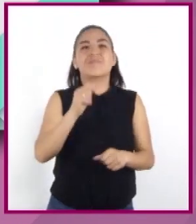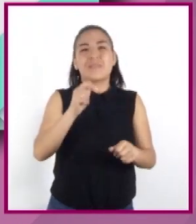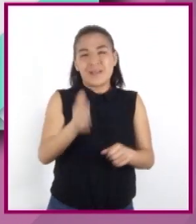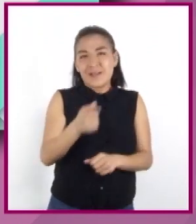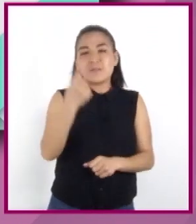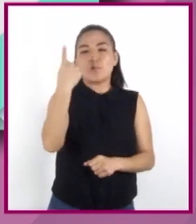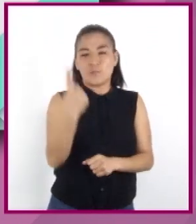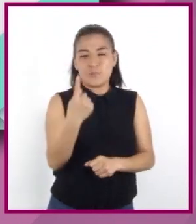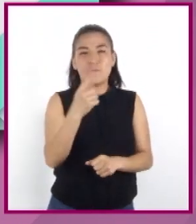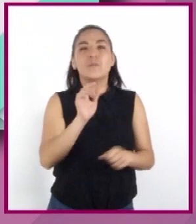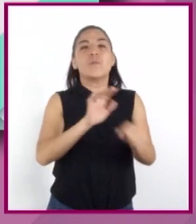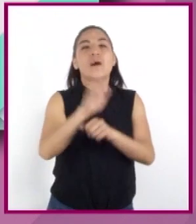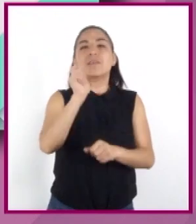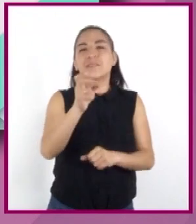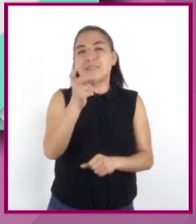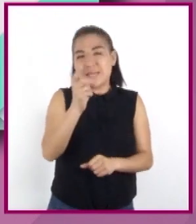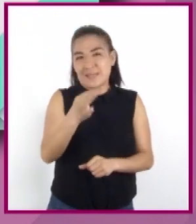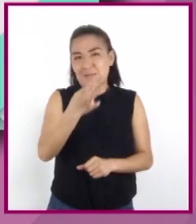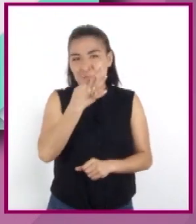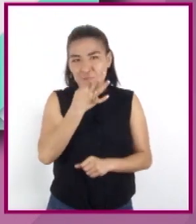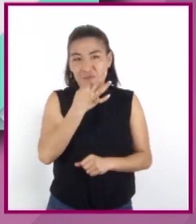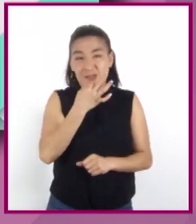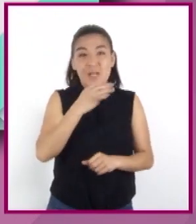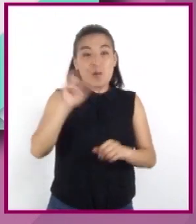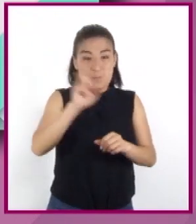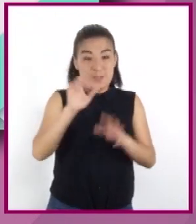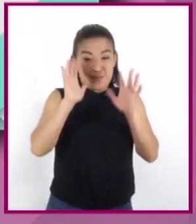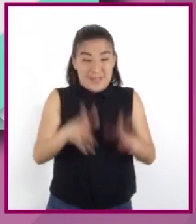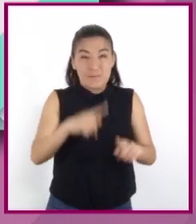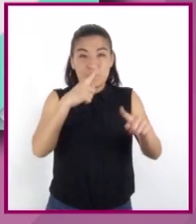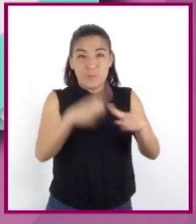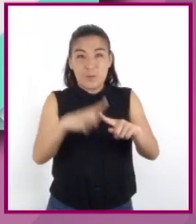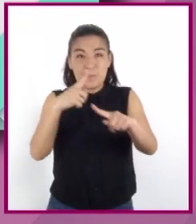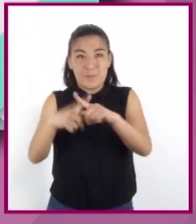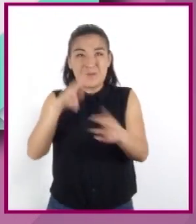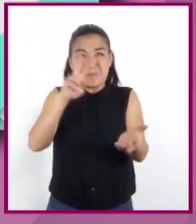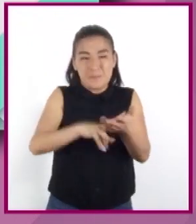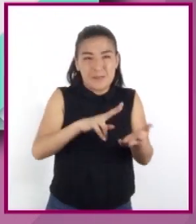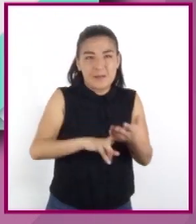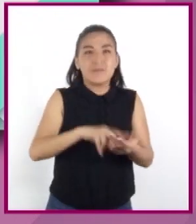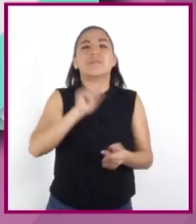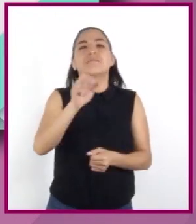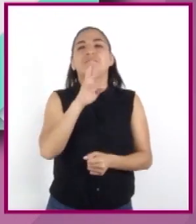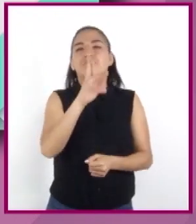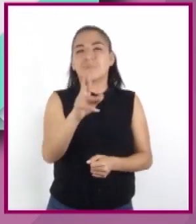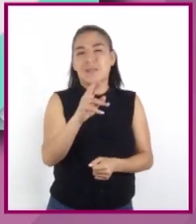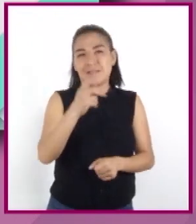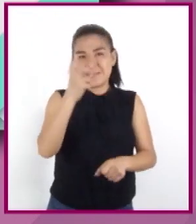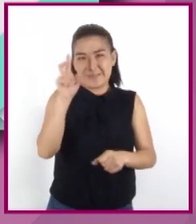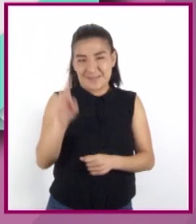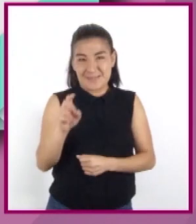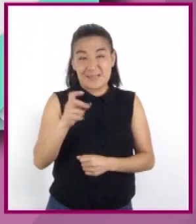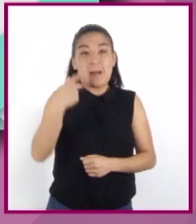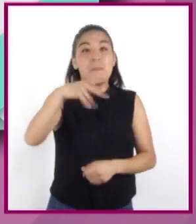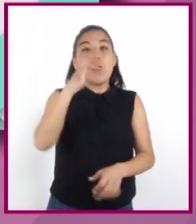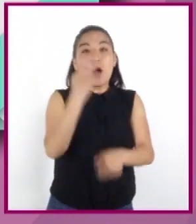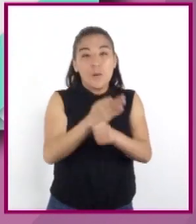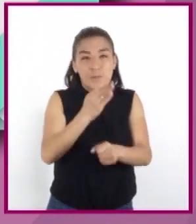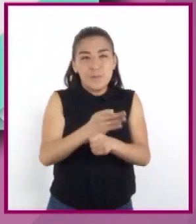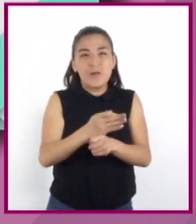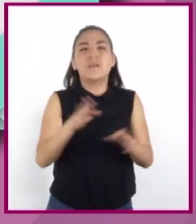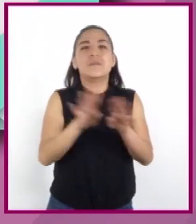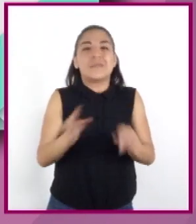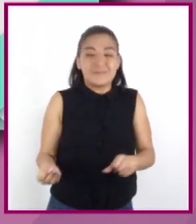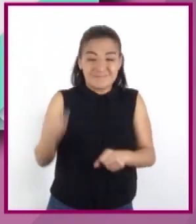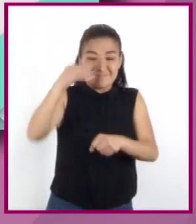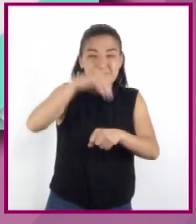obtener es de 30 minutos. Al efectuar la multiplicación de ambos valores, el resultado es 30, pero en esta ocasión hay que